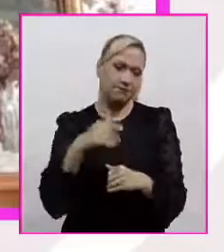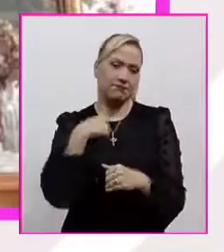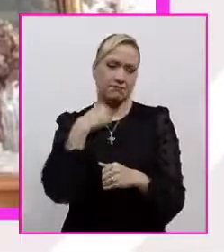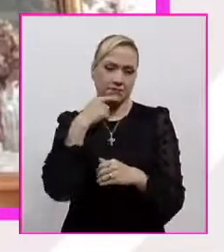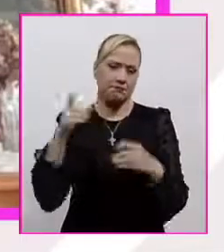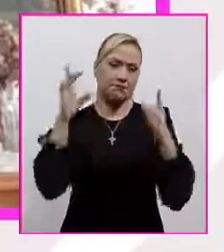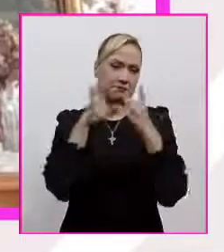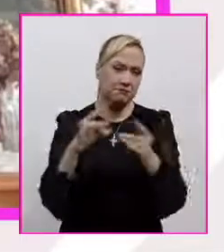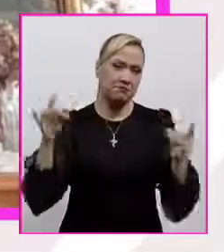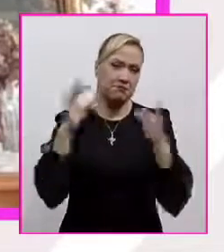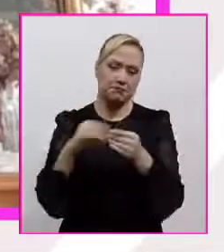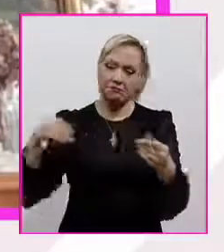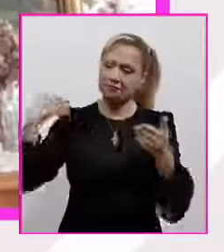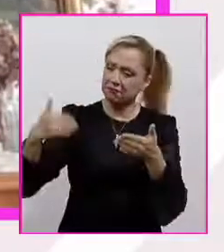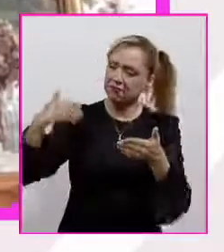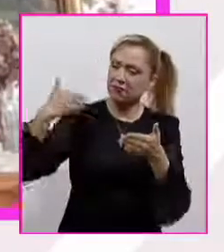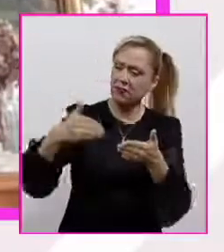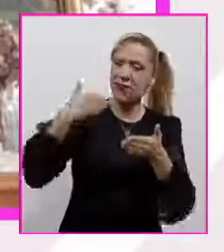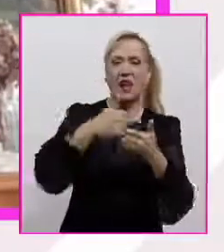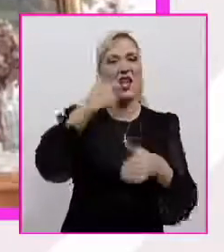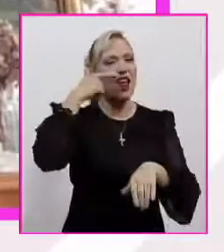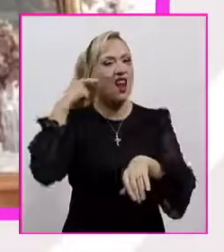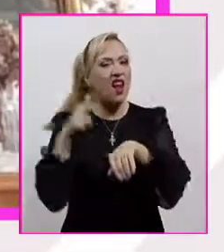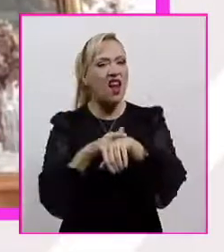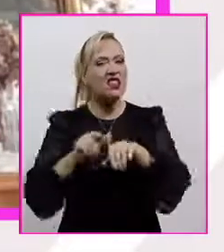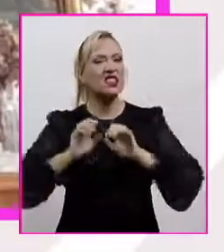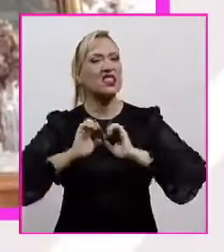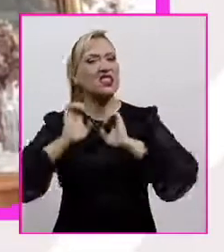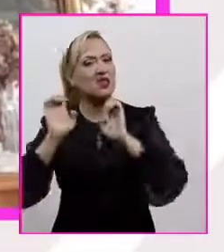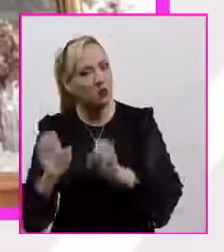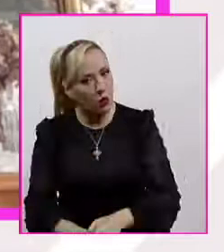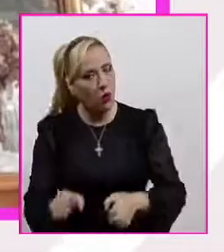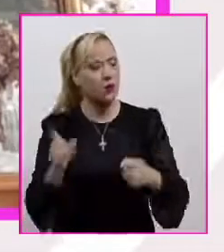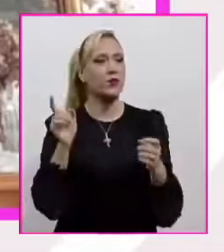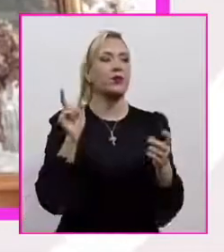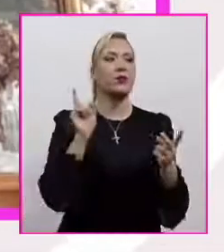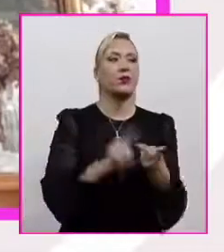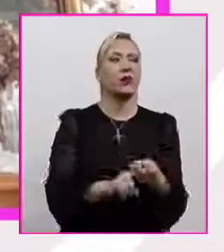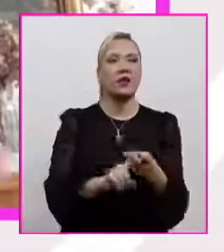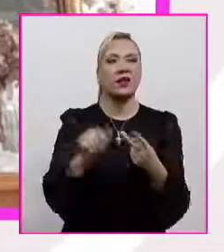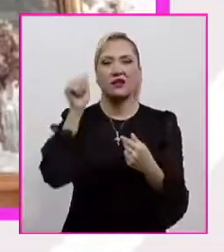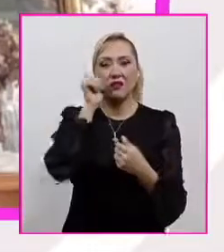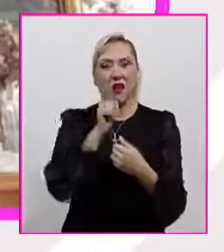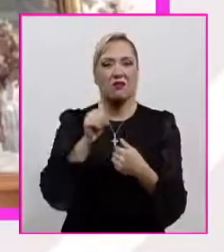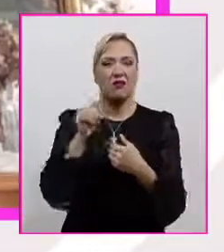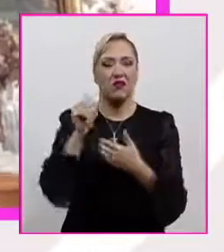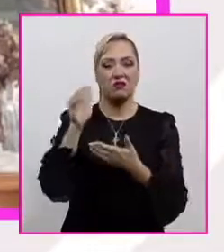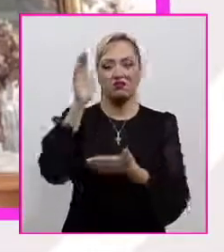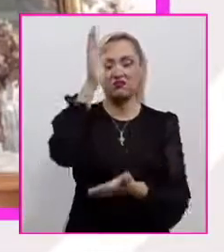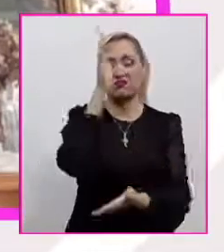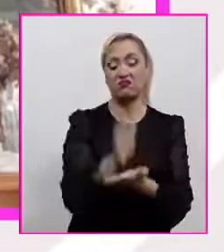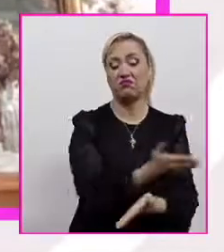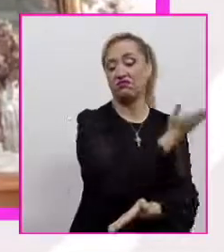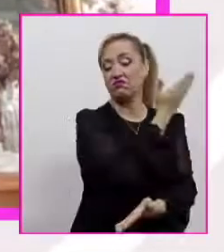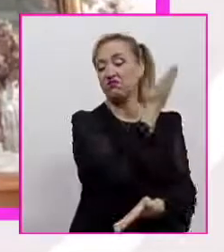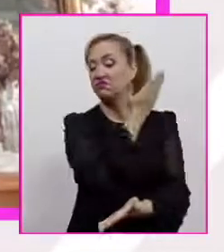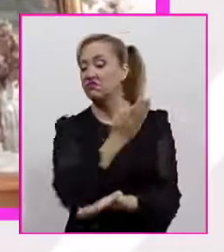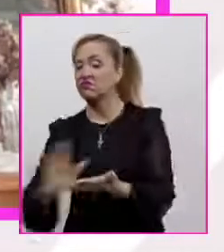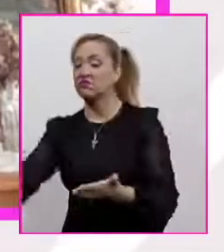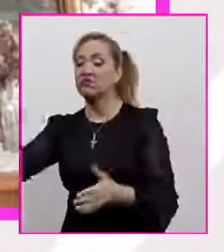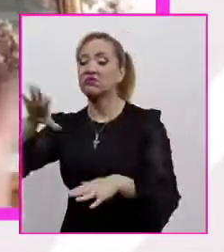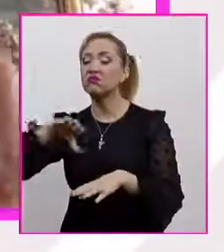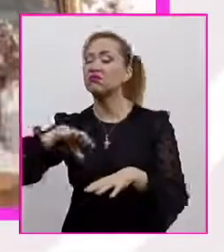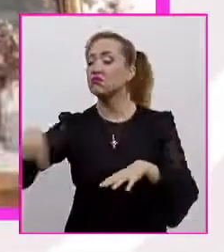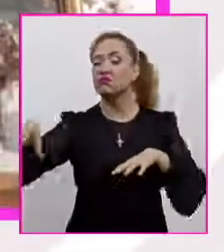de programas sobre el racismo, sobre el sistema de opresión que clasifica a las personas atendiendo